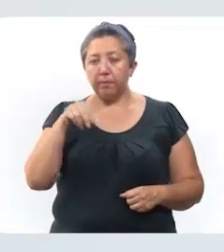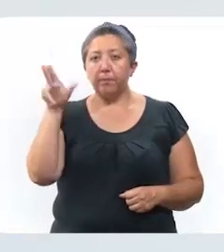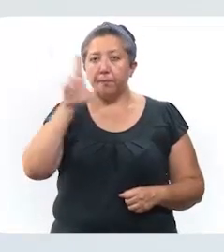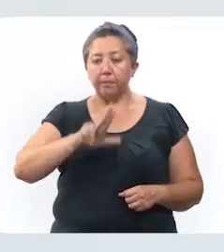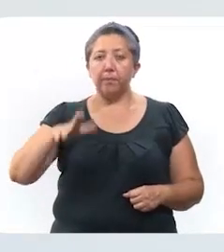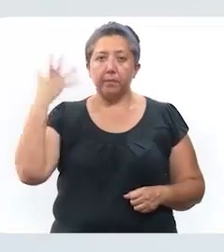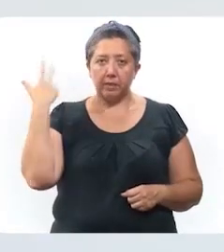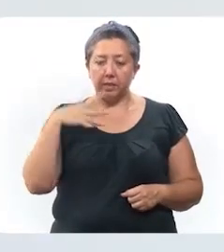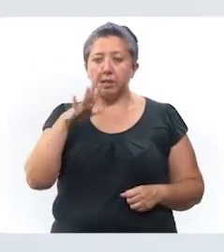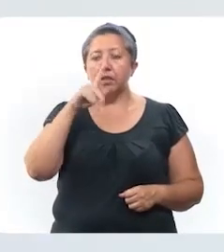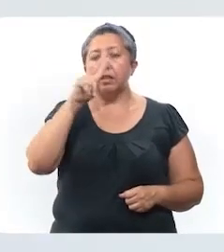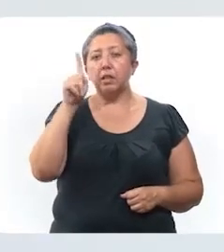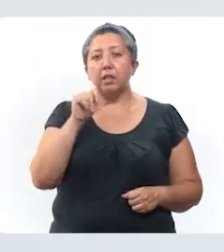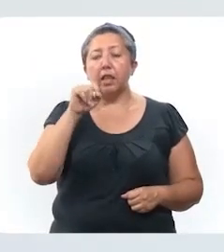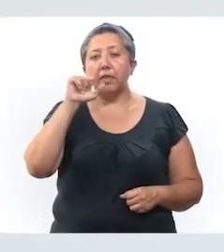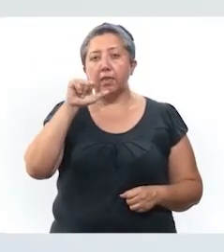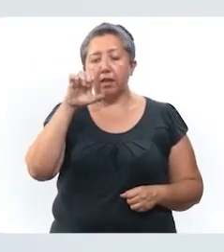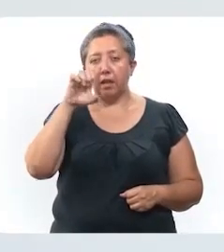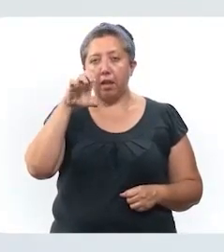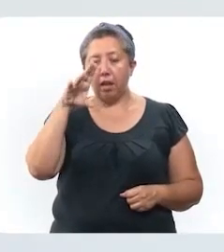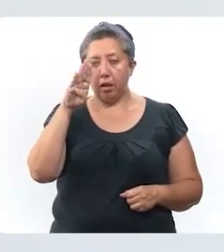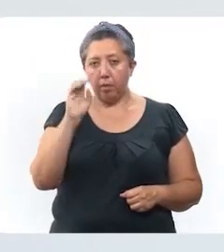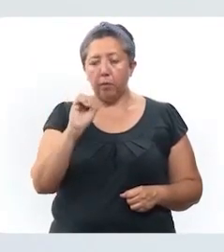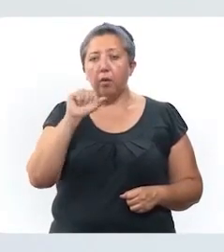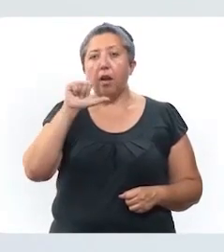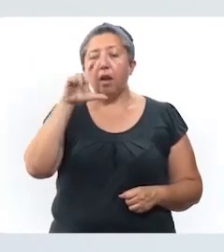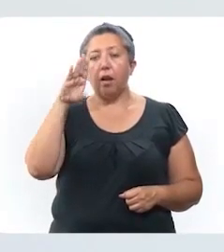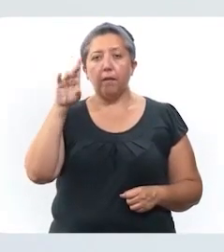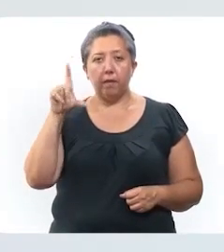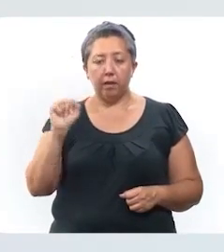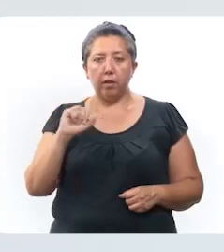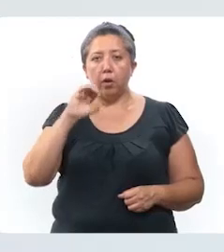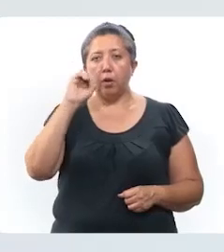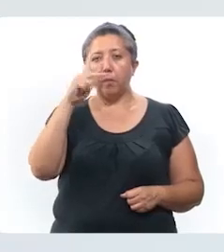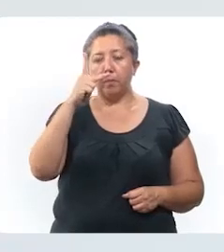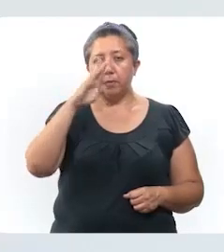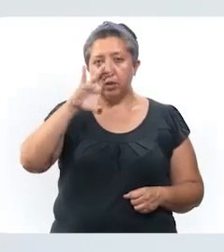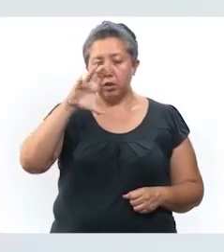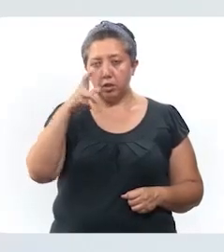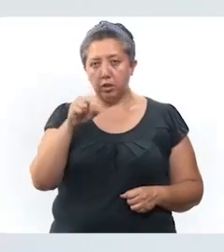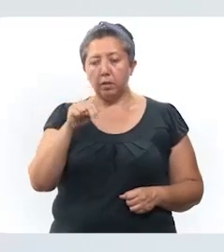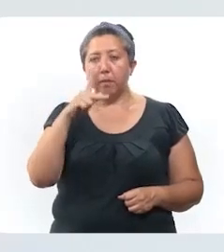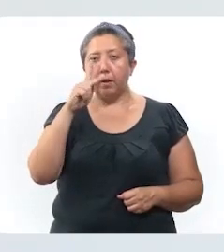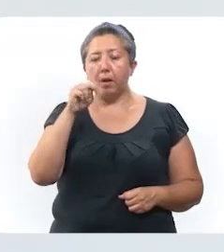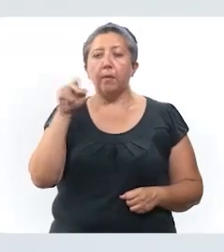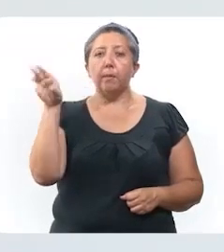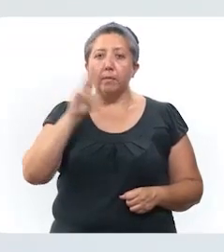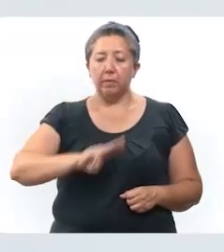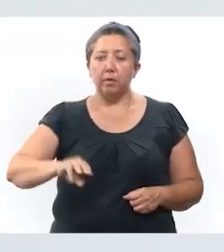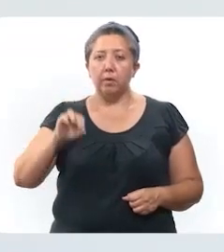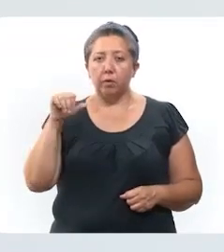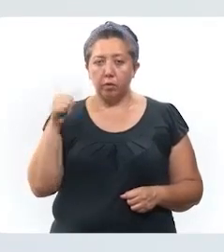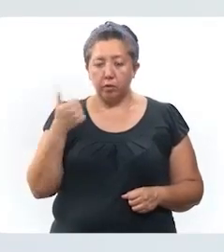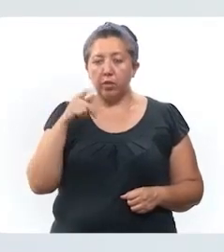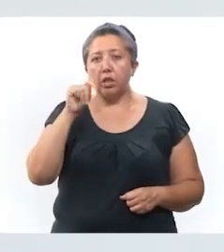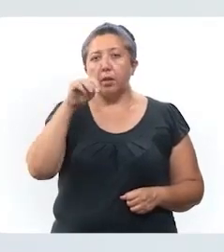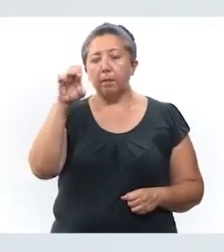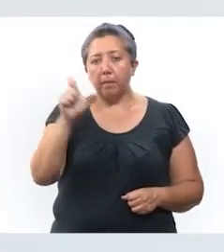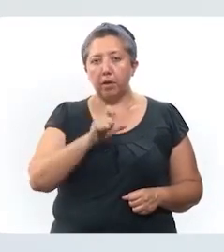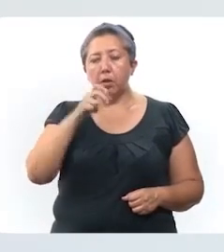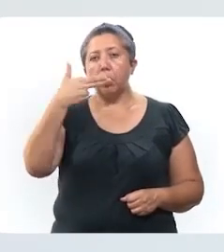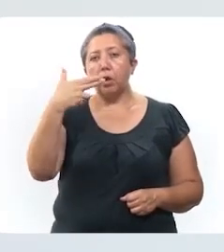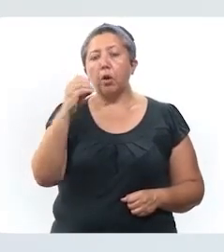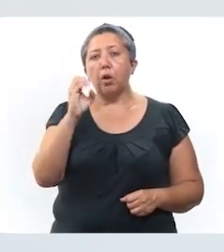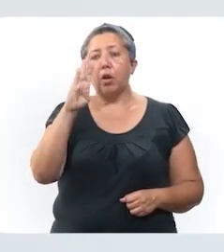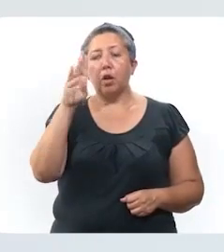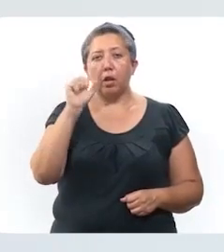Martes 10, Tzizantún, Teabo, Tixcacalcupul, Abalá, Timucuy, Opichén y Panabá. Miércoles 11, Cacalchén, Temax,